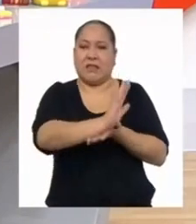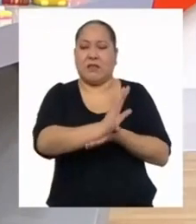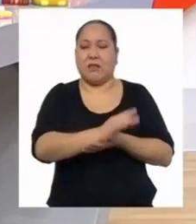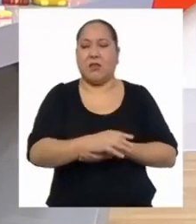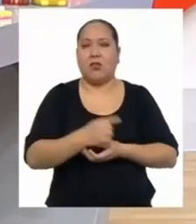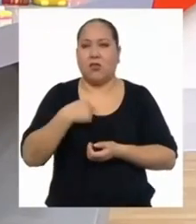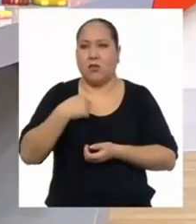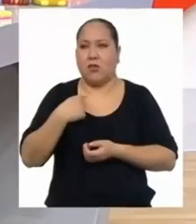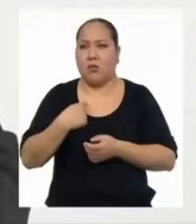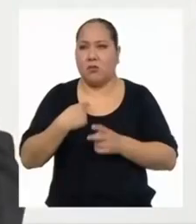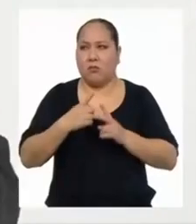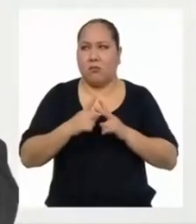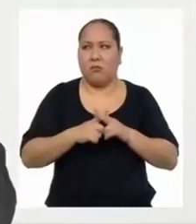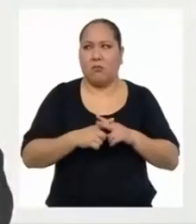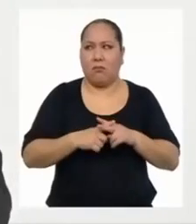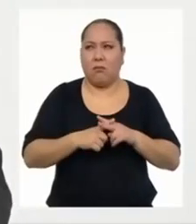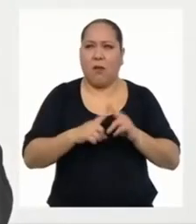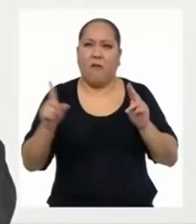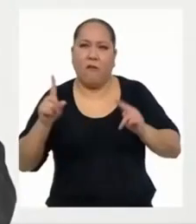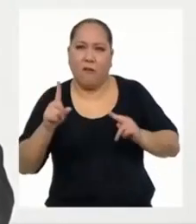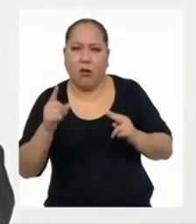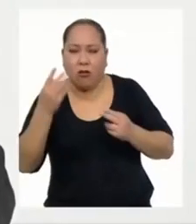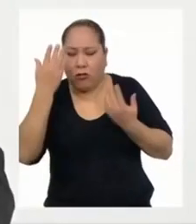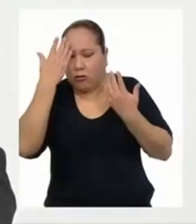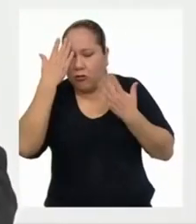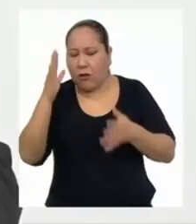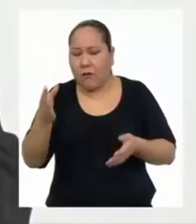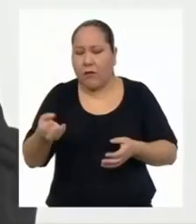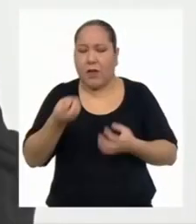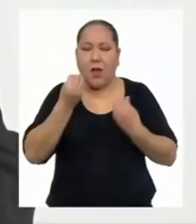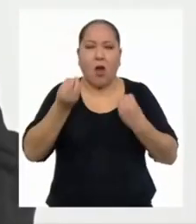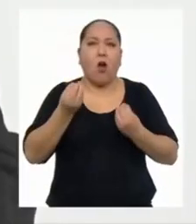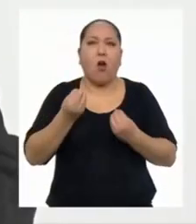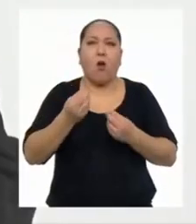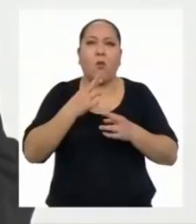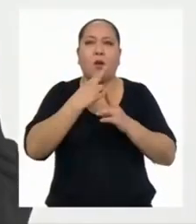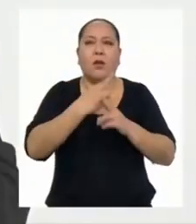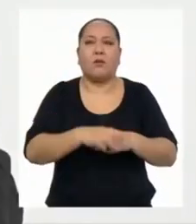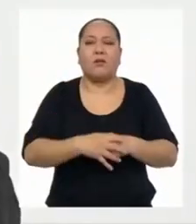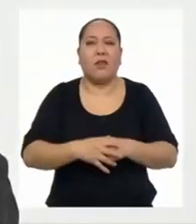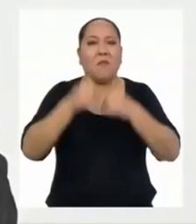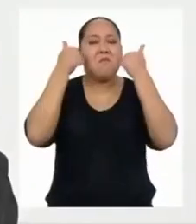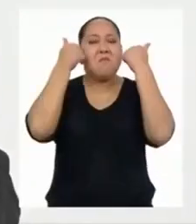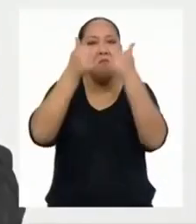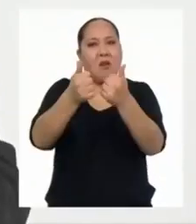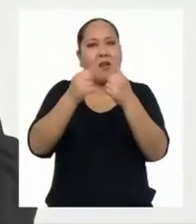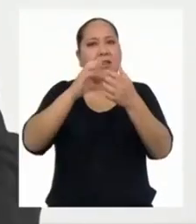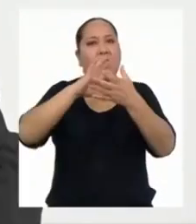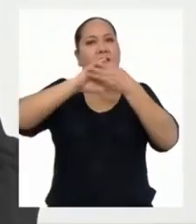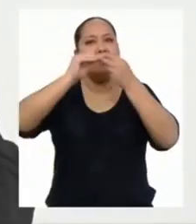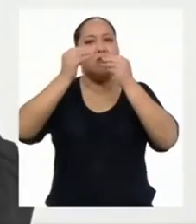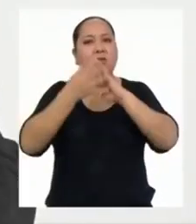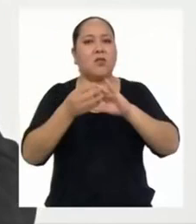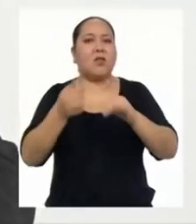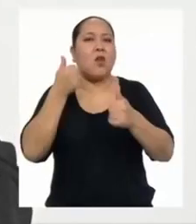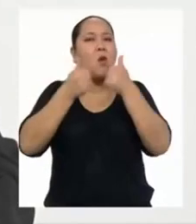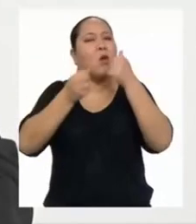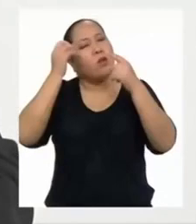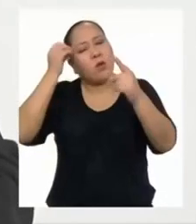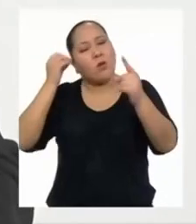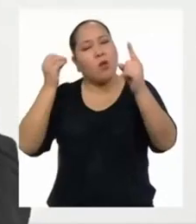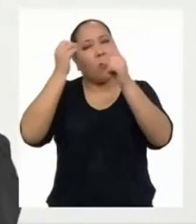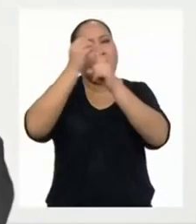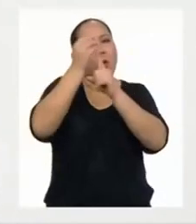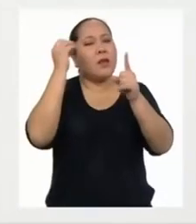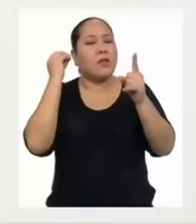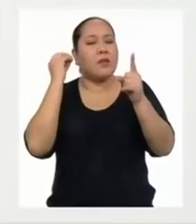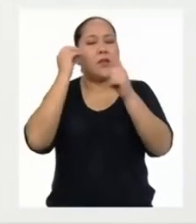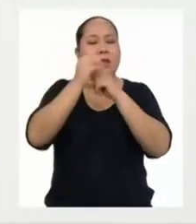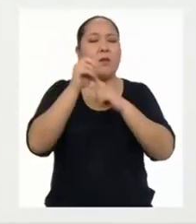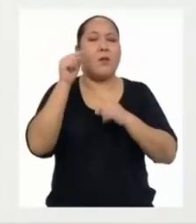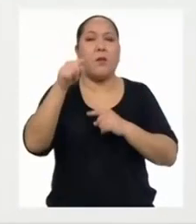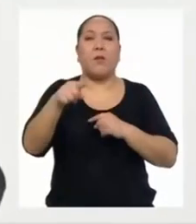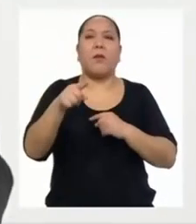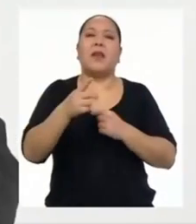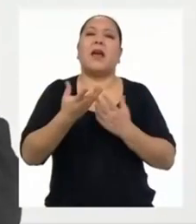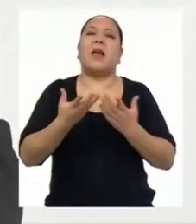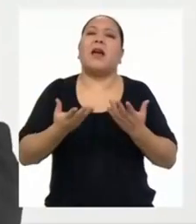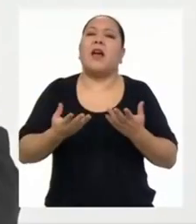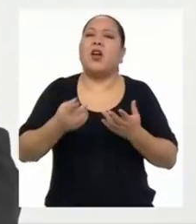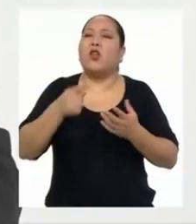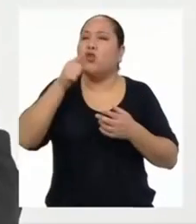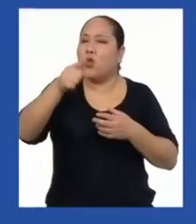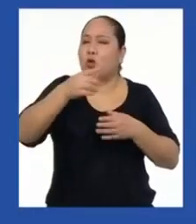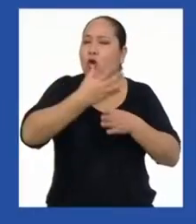porque no supe qué responder. ¿Qué tal historia? ¿Cuál es el propósito que tendrías para compartir